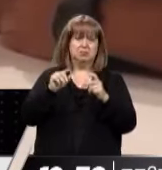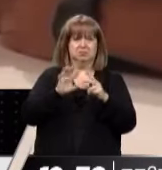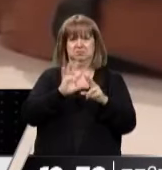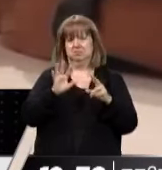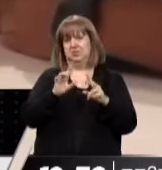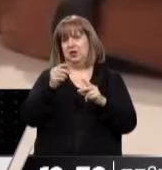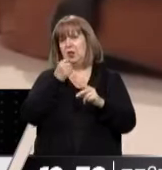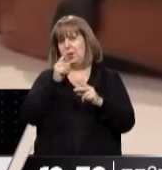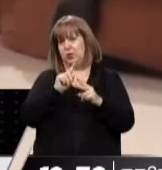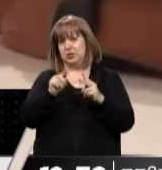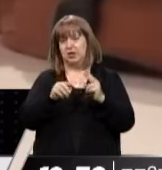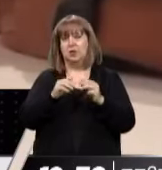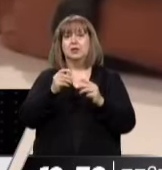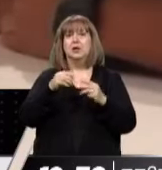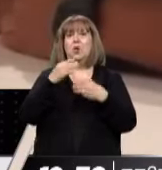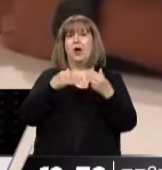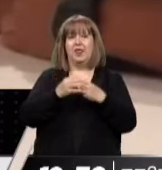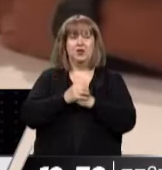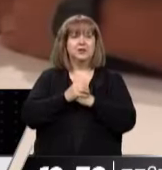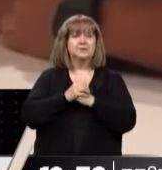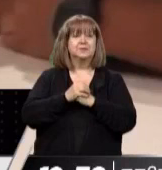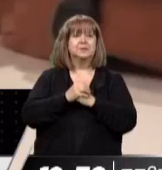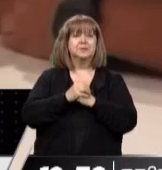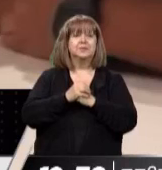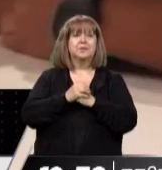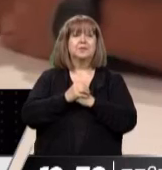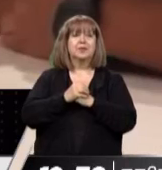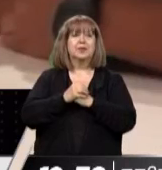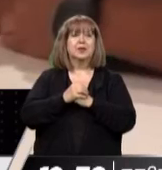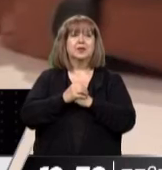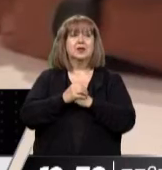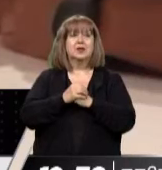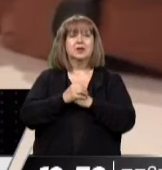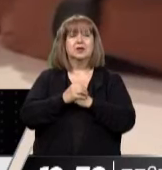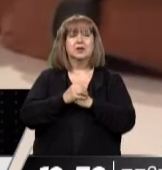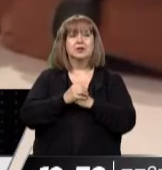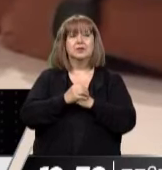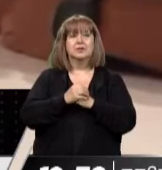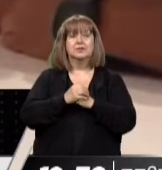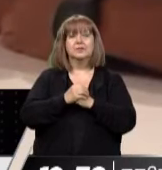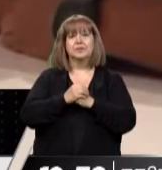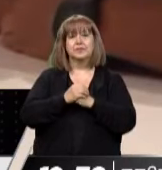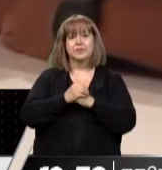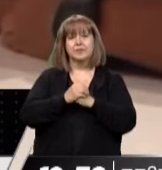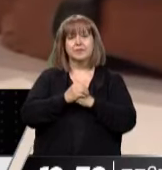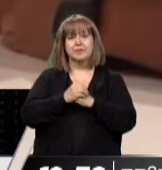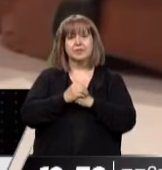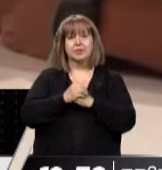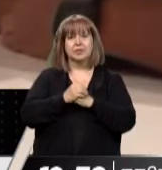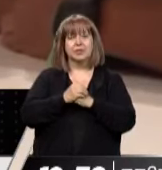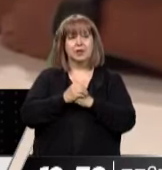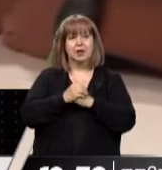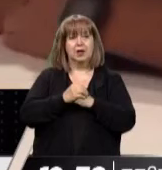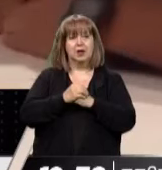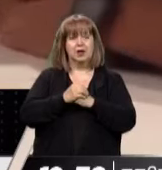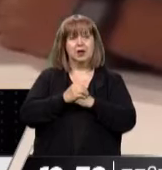menos. Sí. Ahí pusieron la historia de Barcelona, es Messi. Pero, sí, total. El que tuvo la oportunidad de viajar a Barcelona y vio